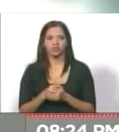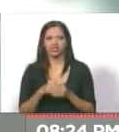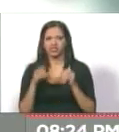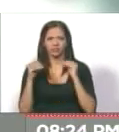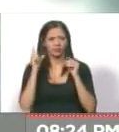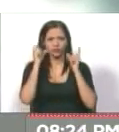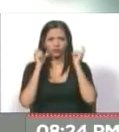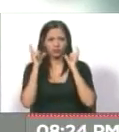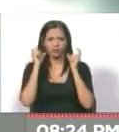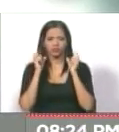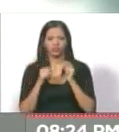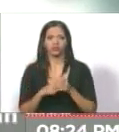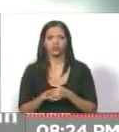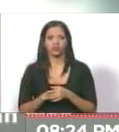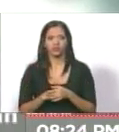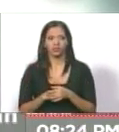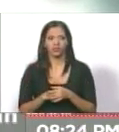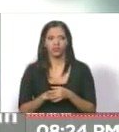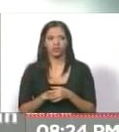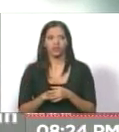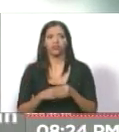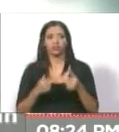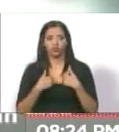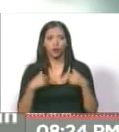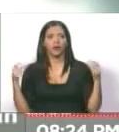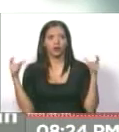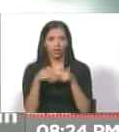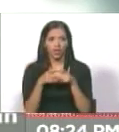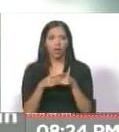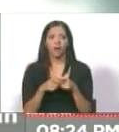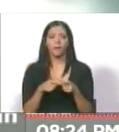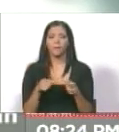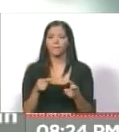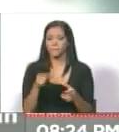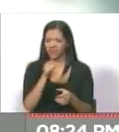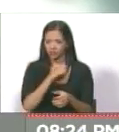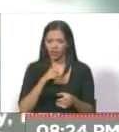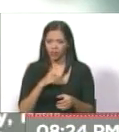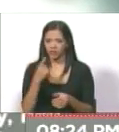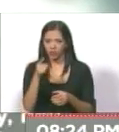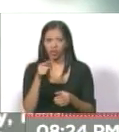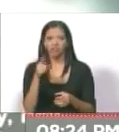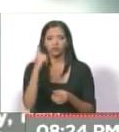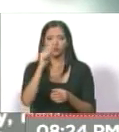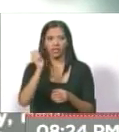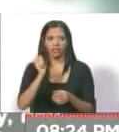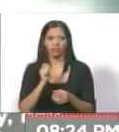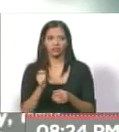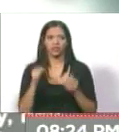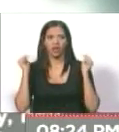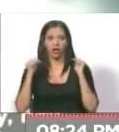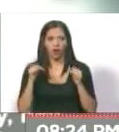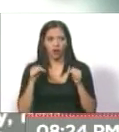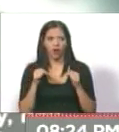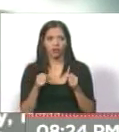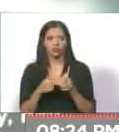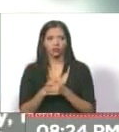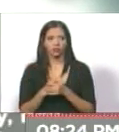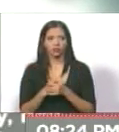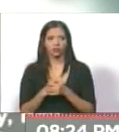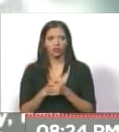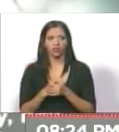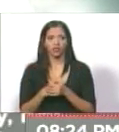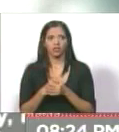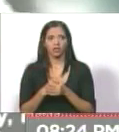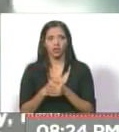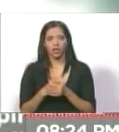dimensión. Yo me reuní personalmente con el ASUME. Ahorita estamos buscando hacer, hay una